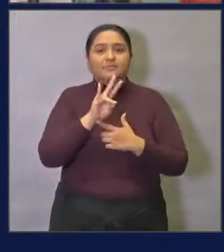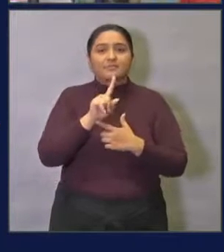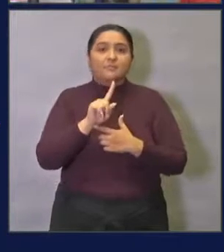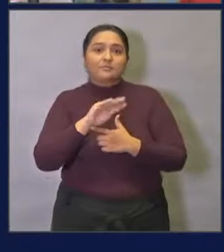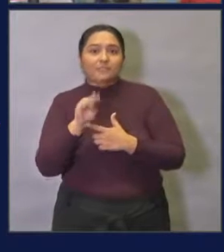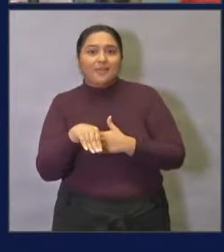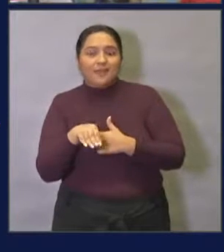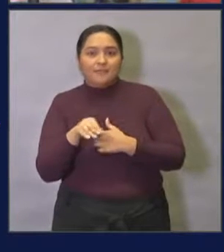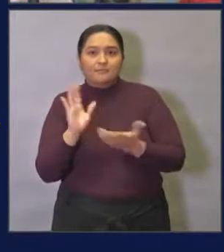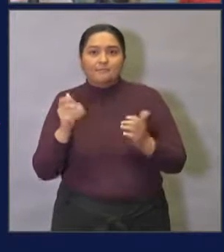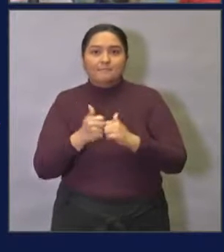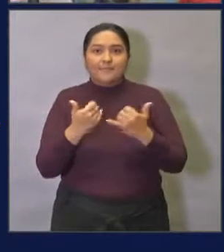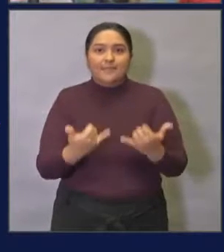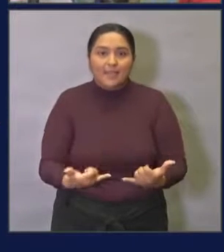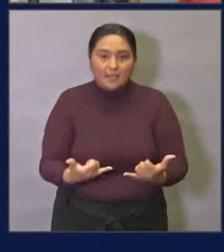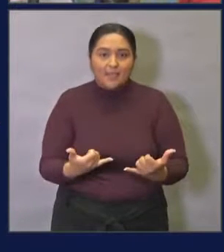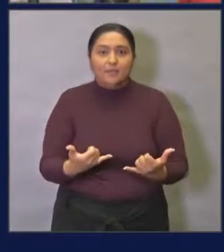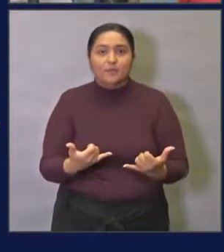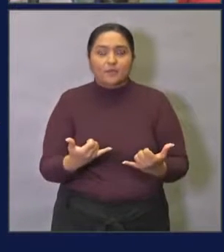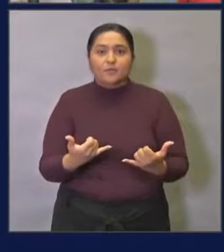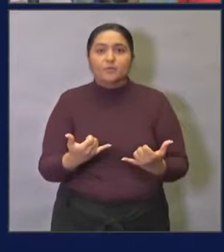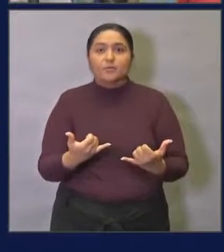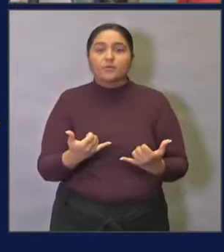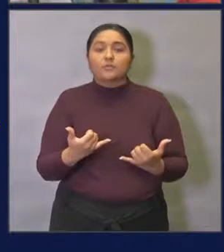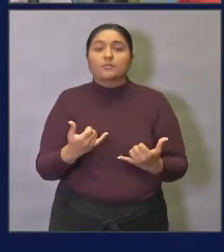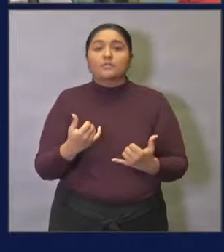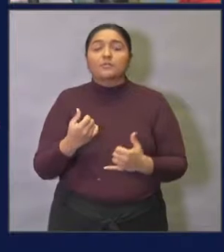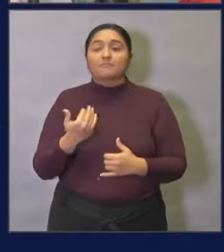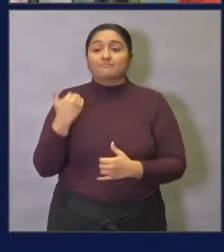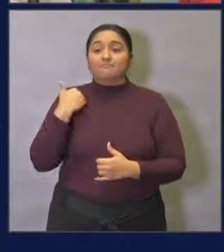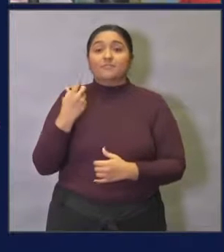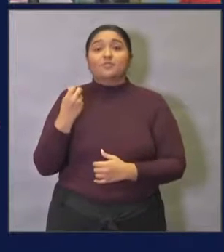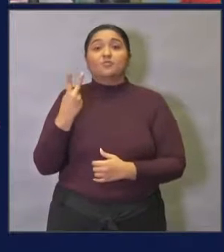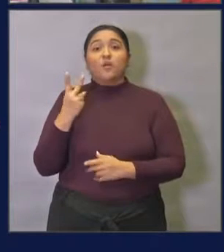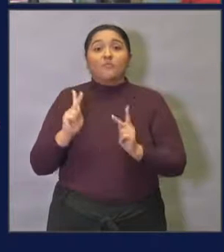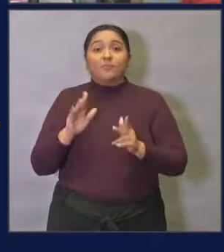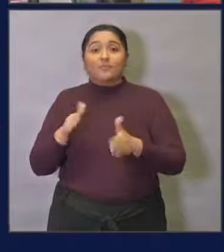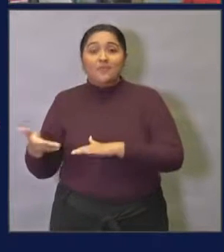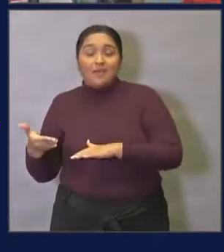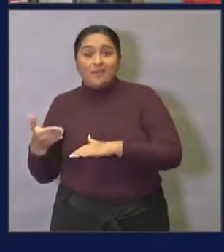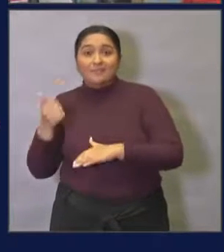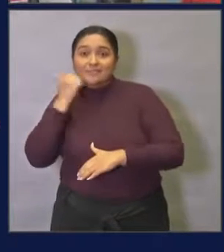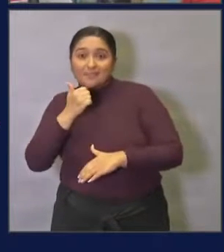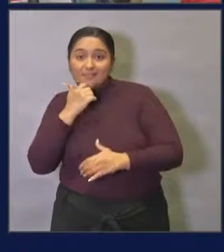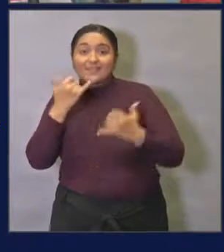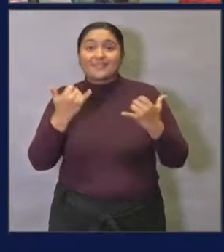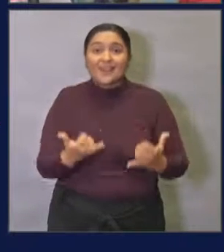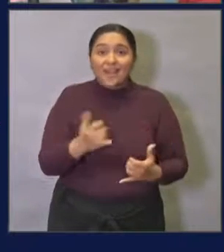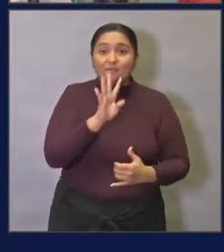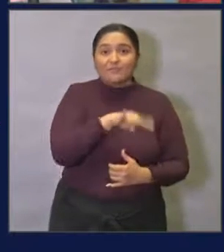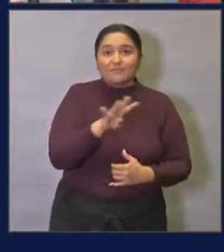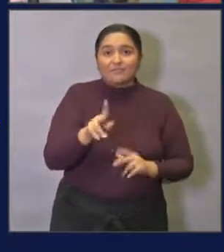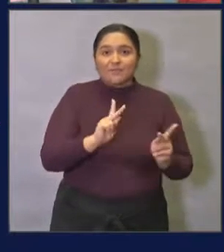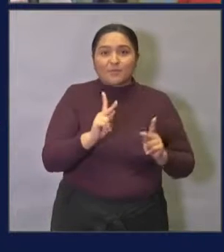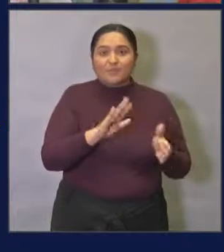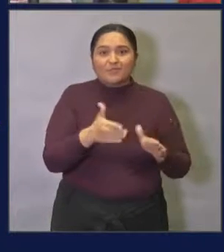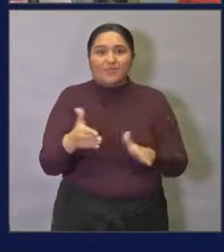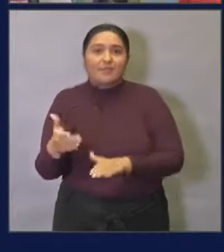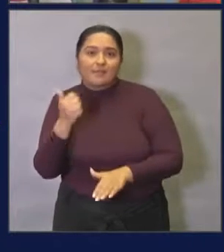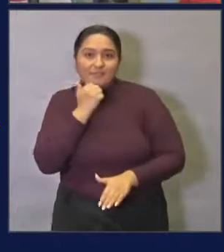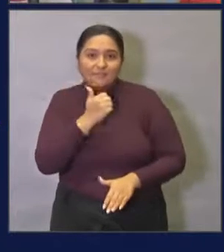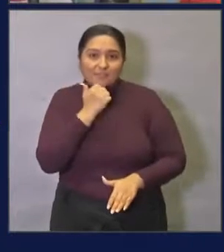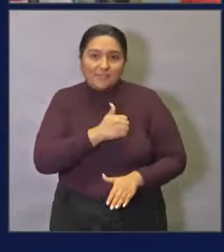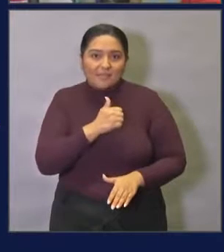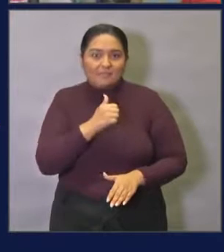267%, a un promedio de 12 fallecimientos por día a 44 fallecimientos por día para el 8